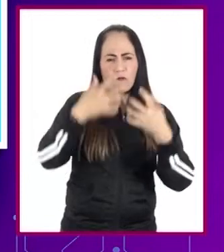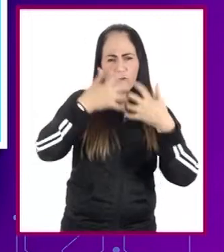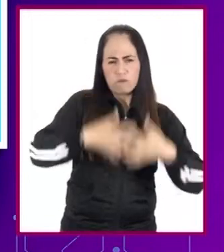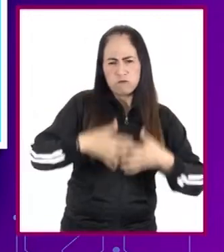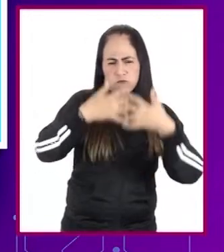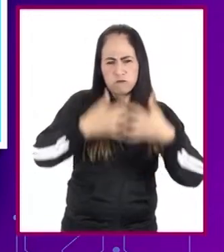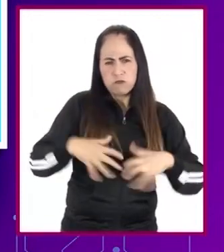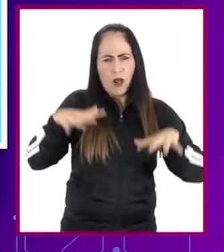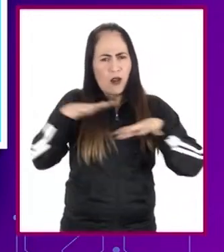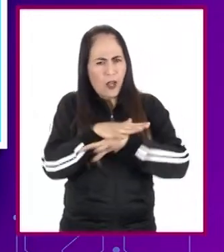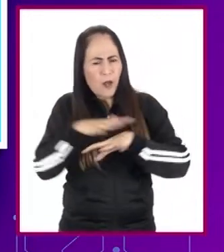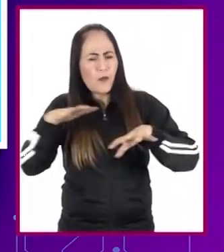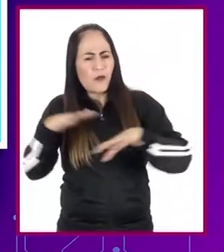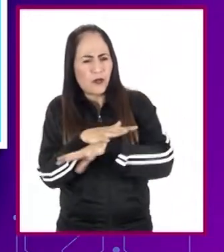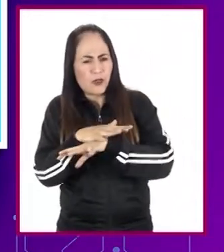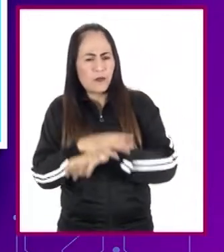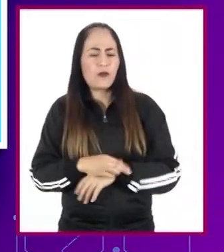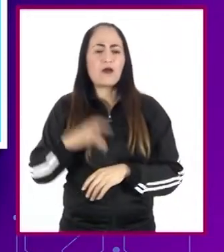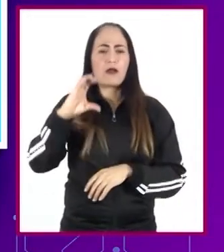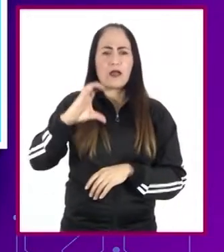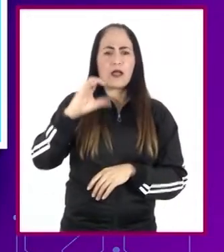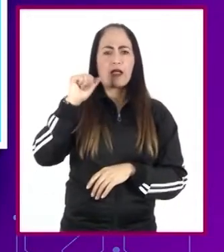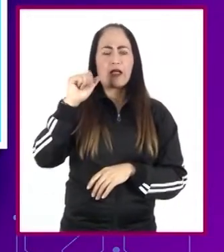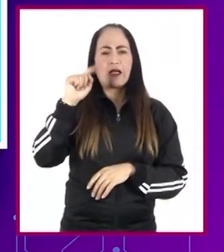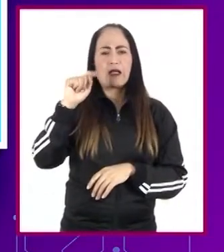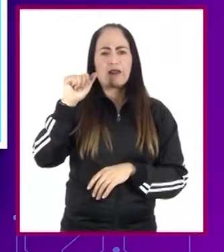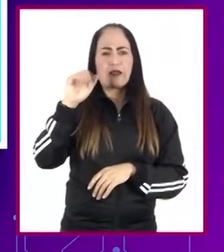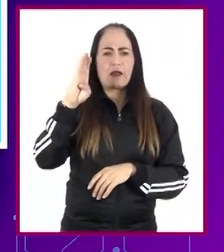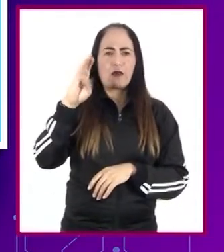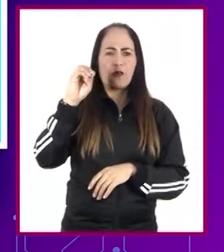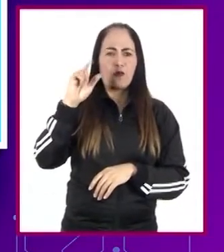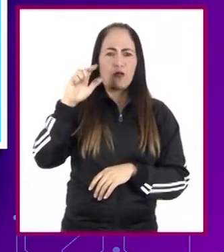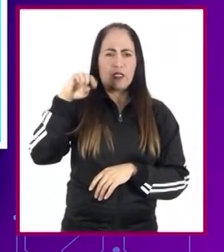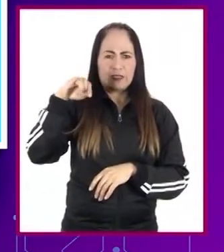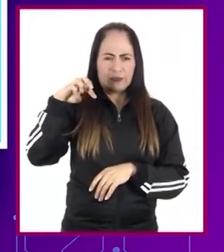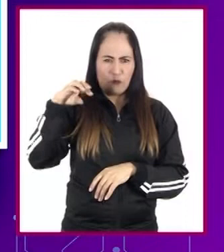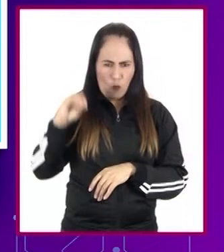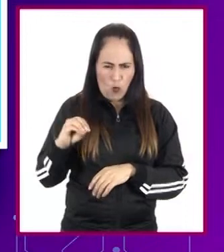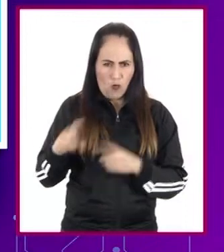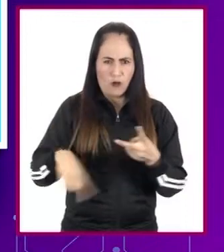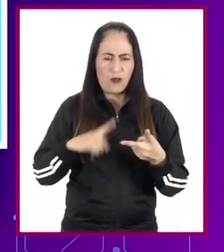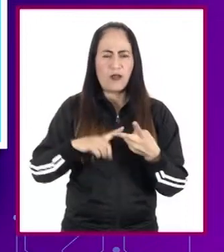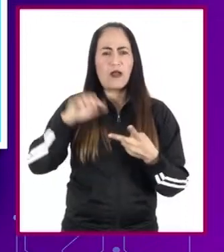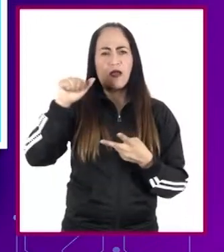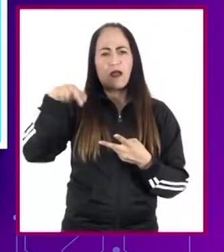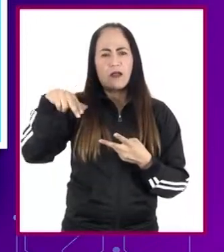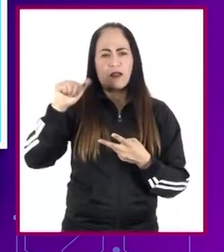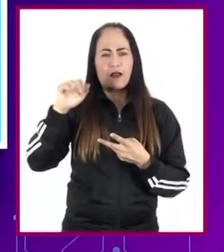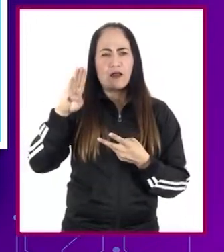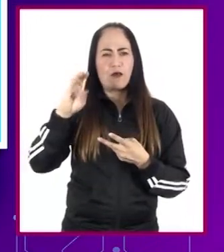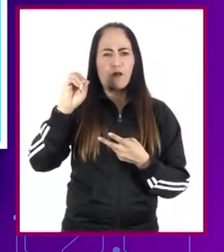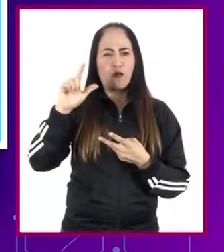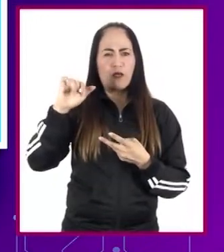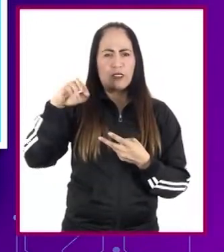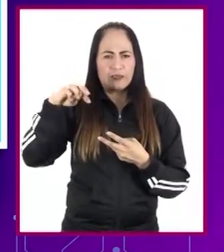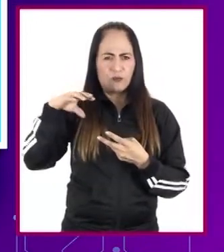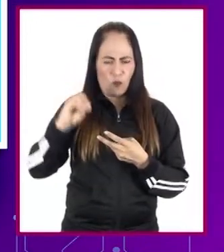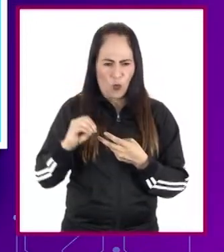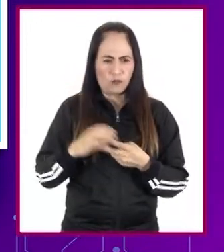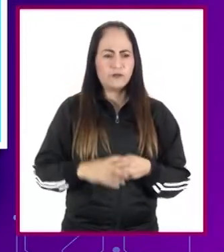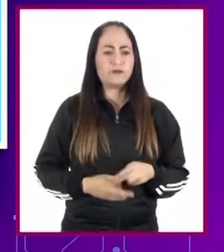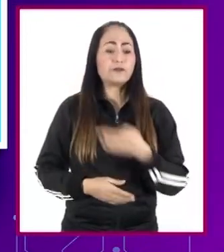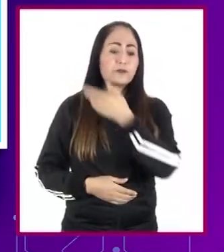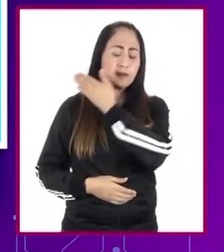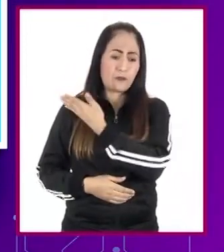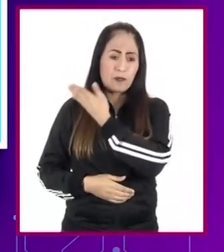dos procesos, el catabolismo y el anabolismo, los cuales son procesos acoplados. En el catabolismo se